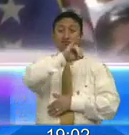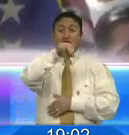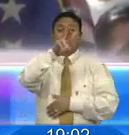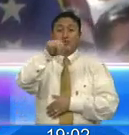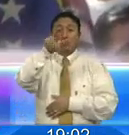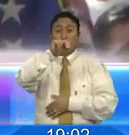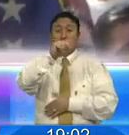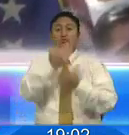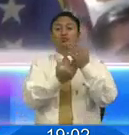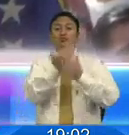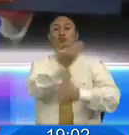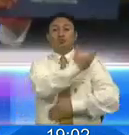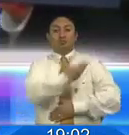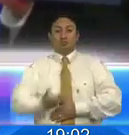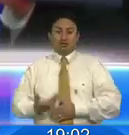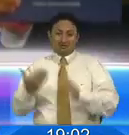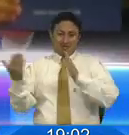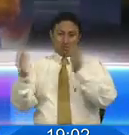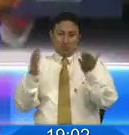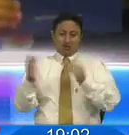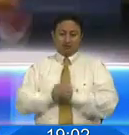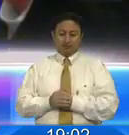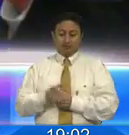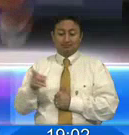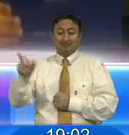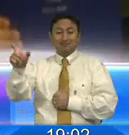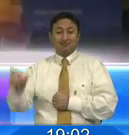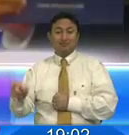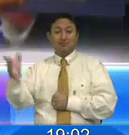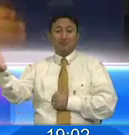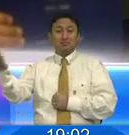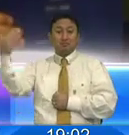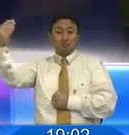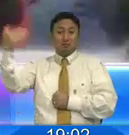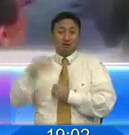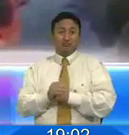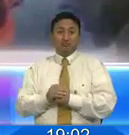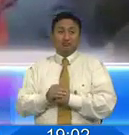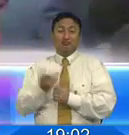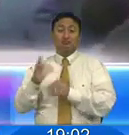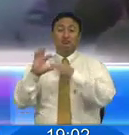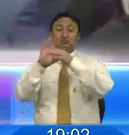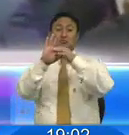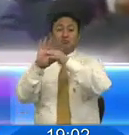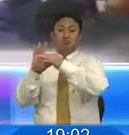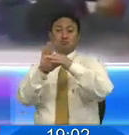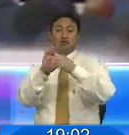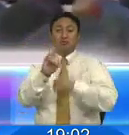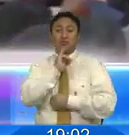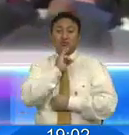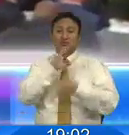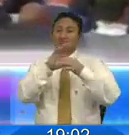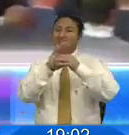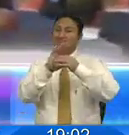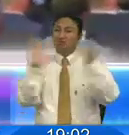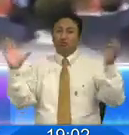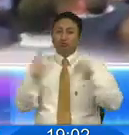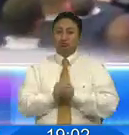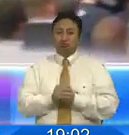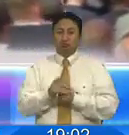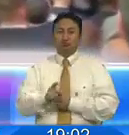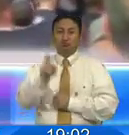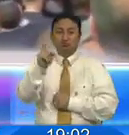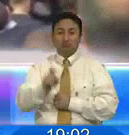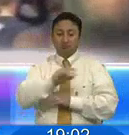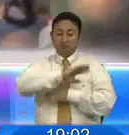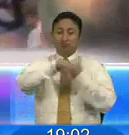como presidente interino y es que el presidente nicolás maduro rompió relaciones diplomáticas y políticas con eeuu y exigió